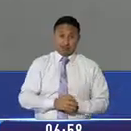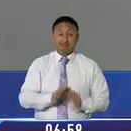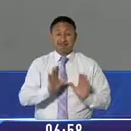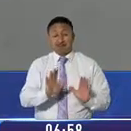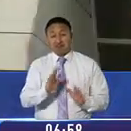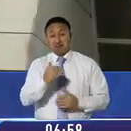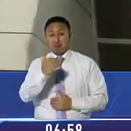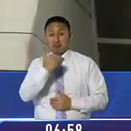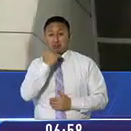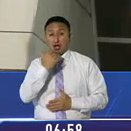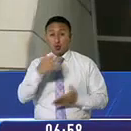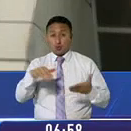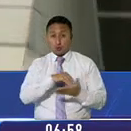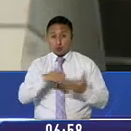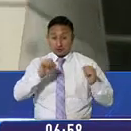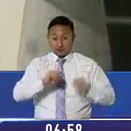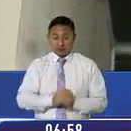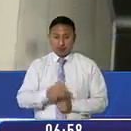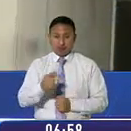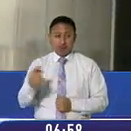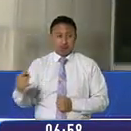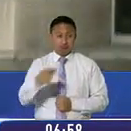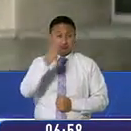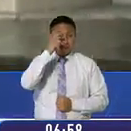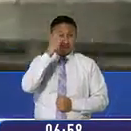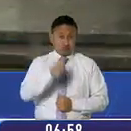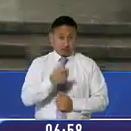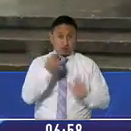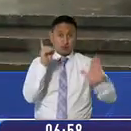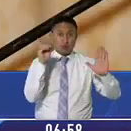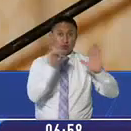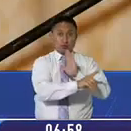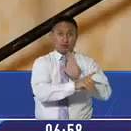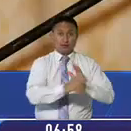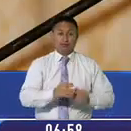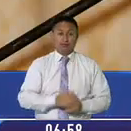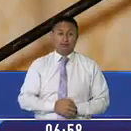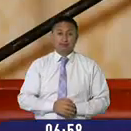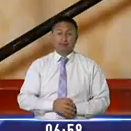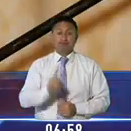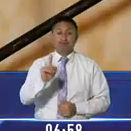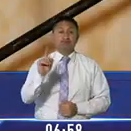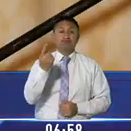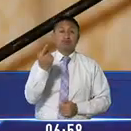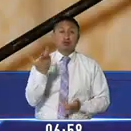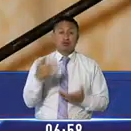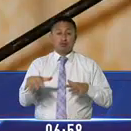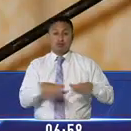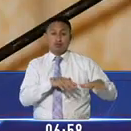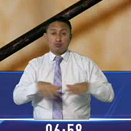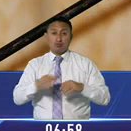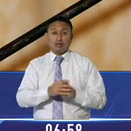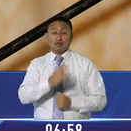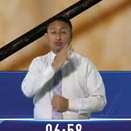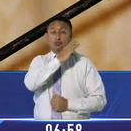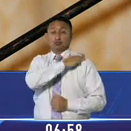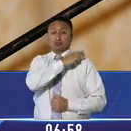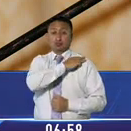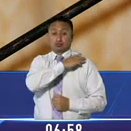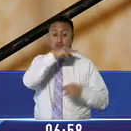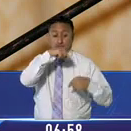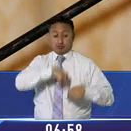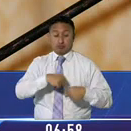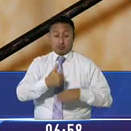deberá presentar una denuncia ante la Fiscalía General del Estado. La primera acción que tomamos los generales que estamos en el mando